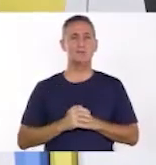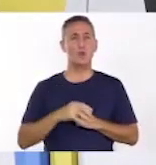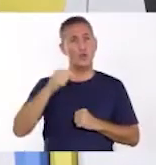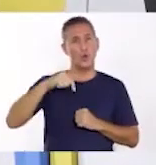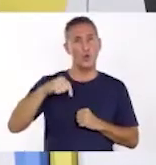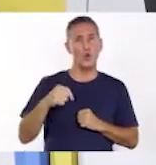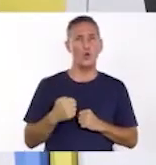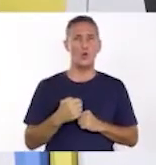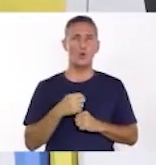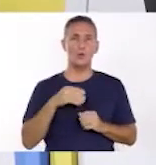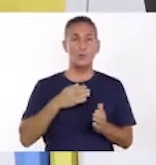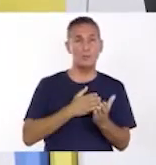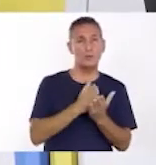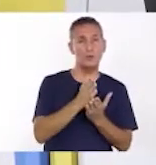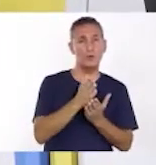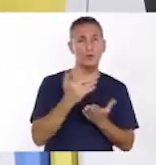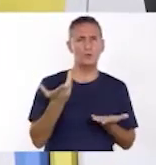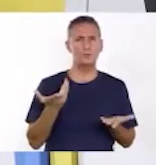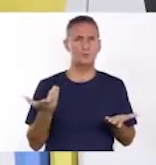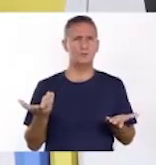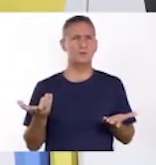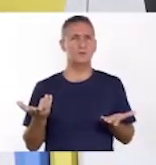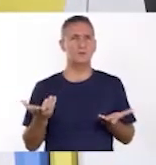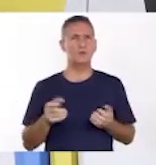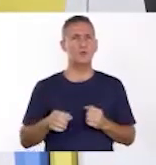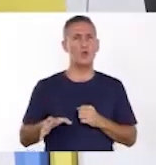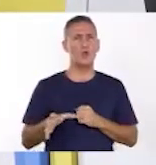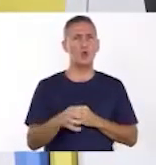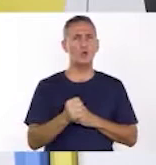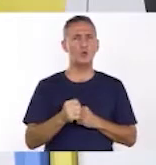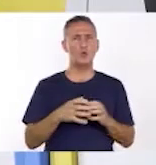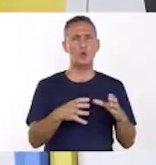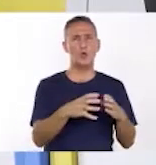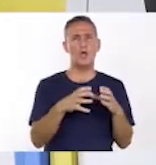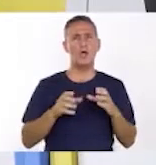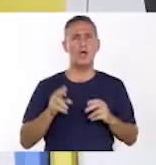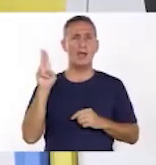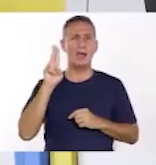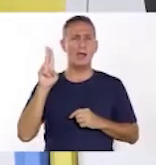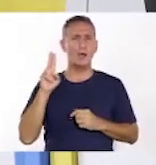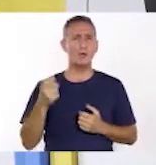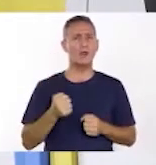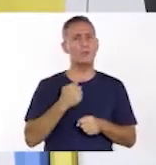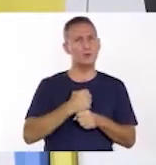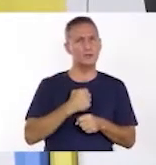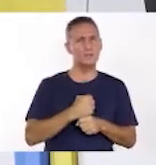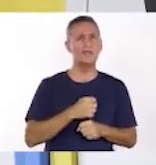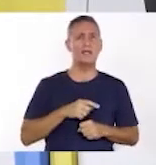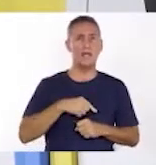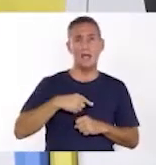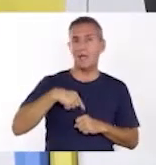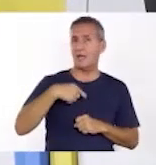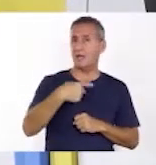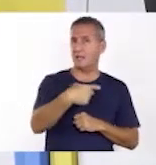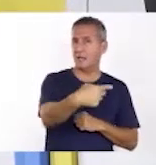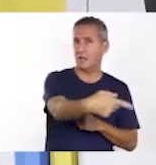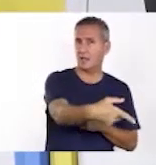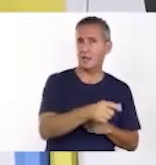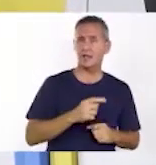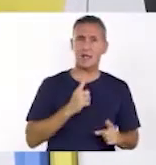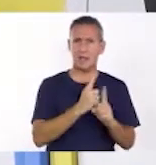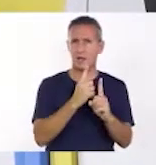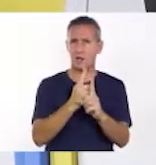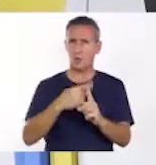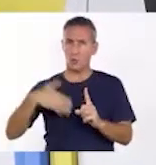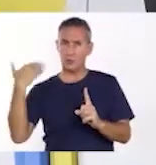hoy vamos a continuar con todas las unidades que hemos trabajado en todos estos encuentros